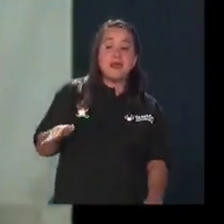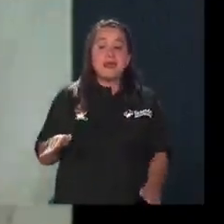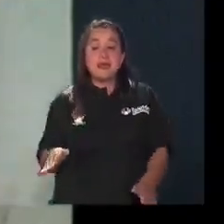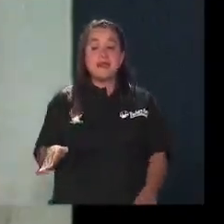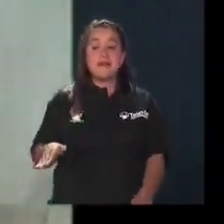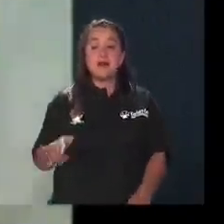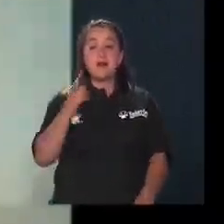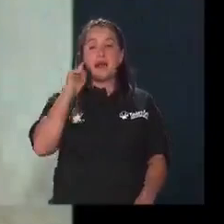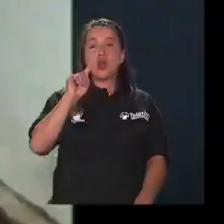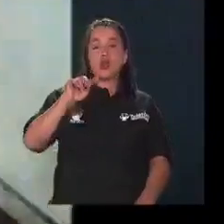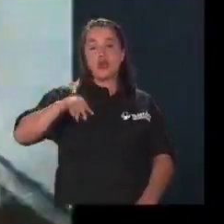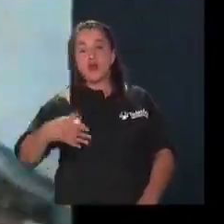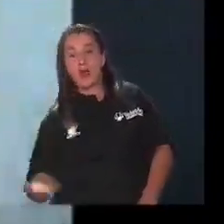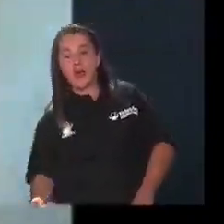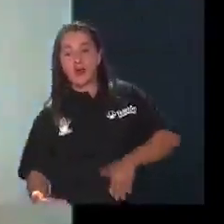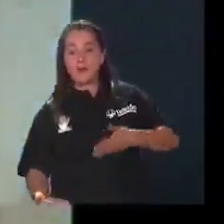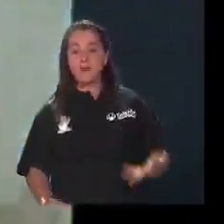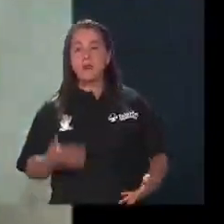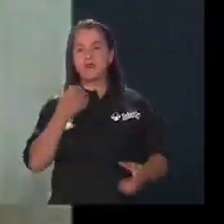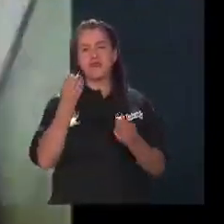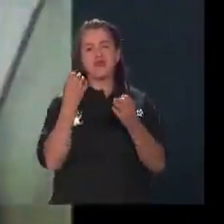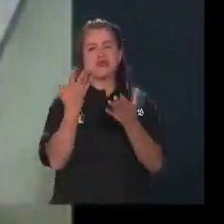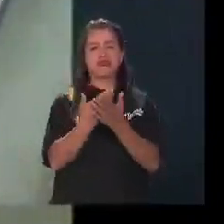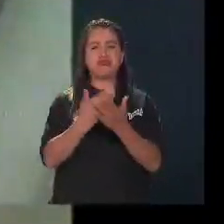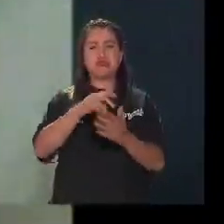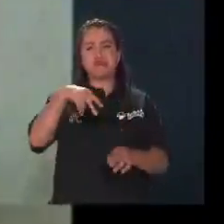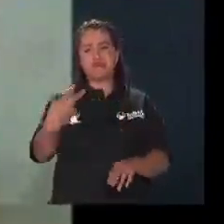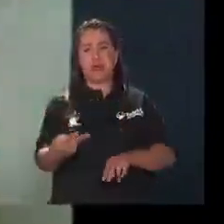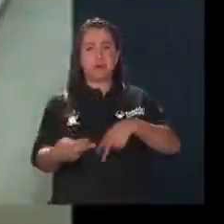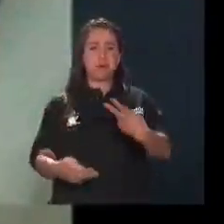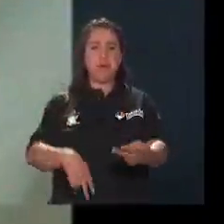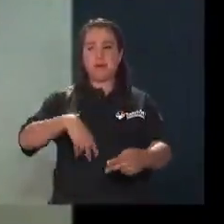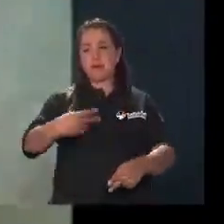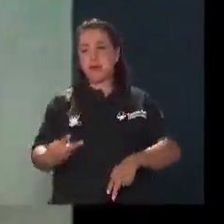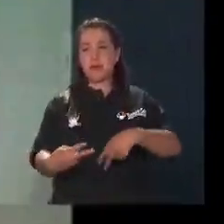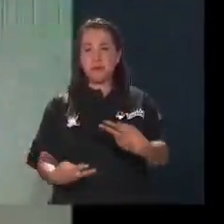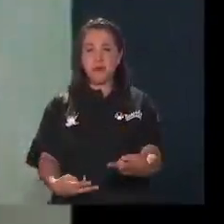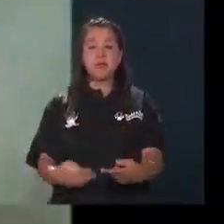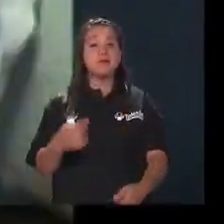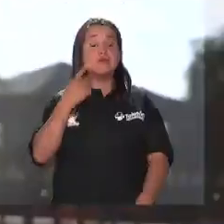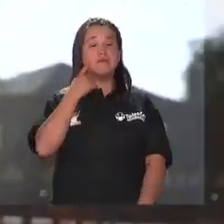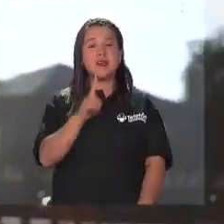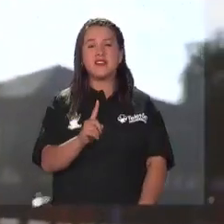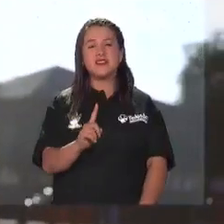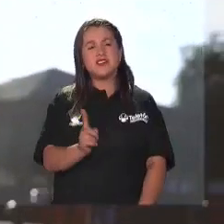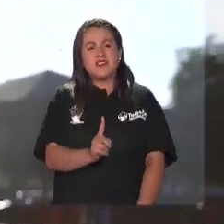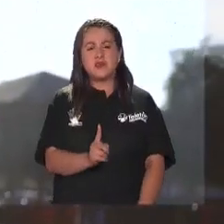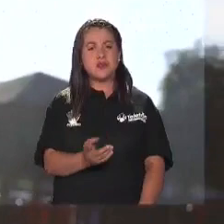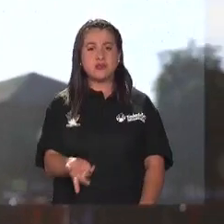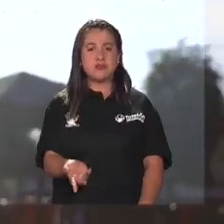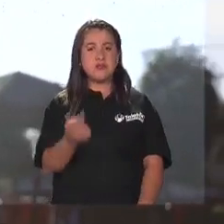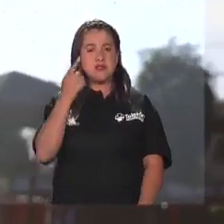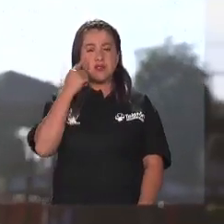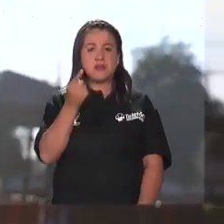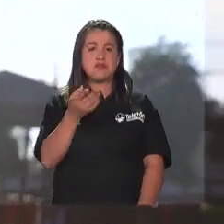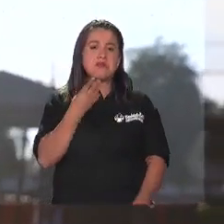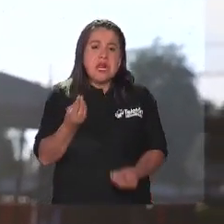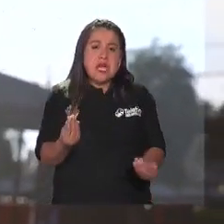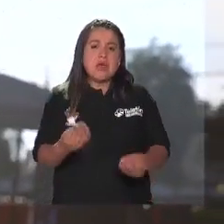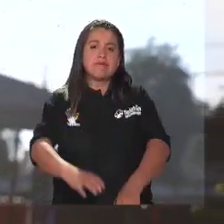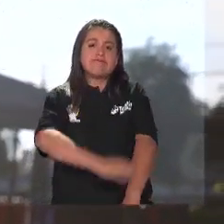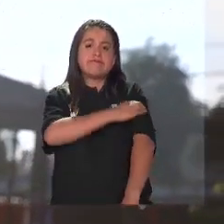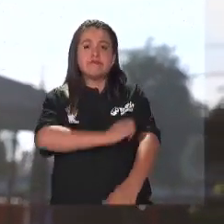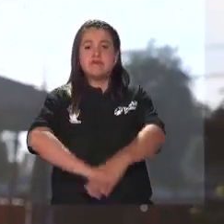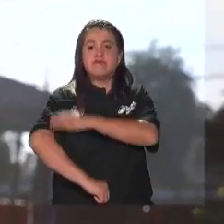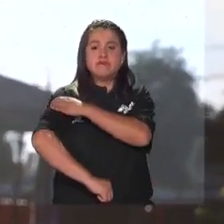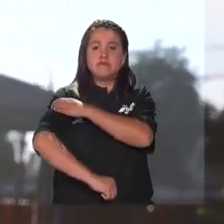caerme, ya que cuando pequeña me caí muchas veces. Pero lo hice pensando que yo no tengo mis brazos y no tengo por qué colocarme algo